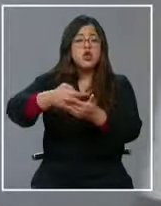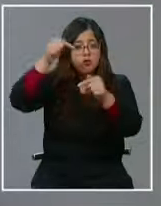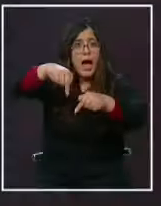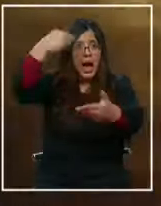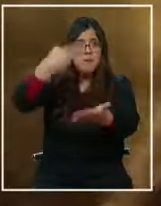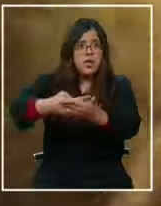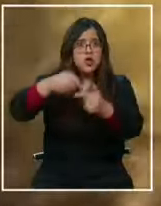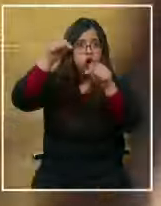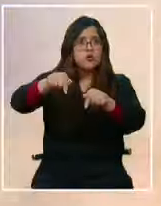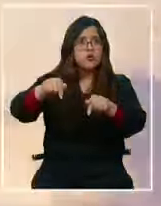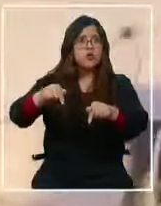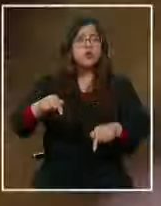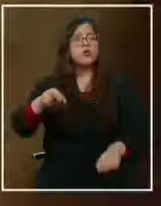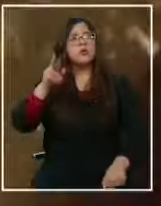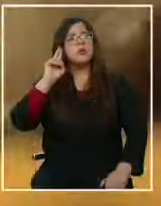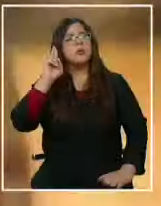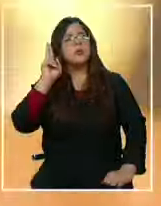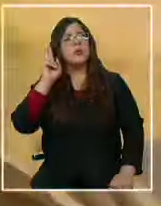piso!